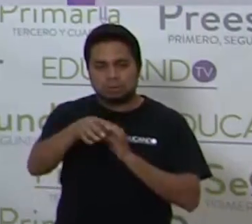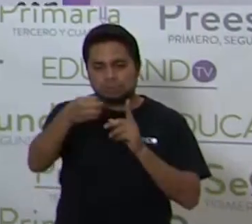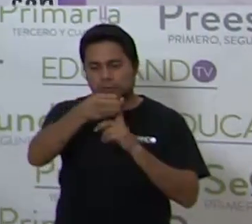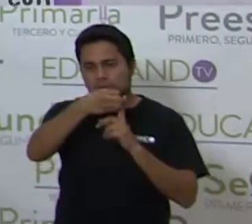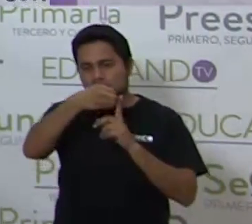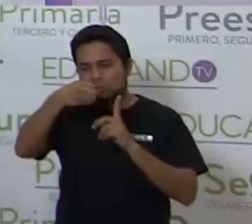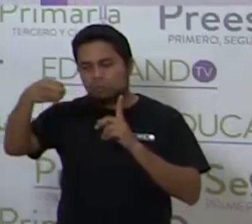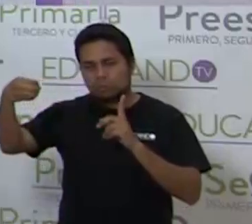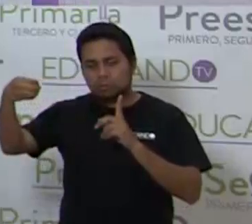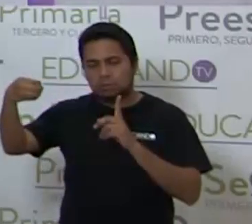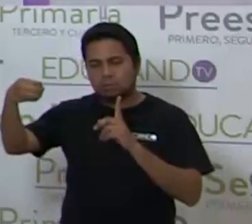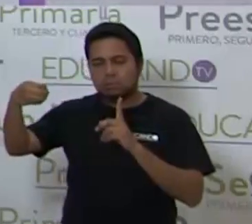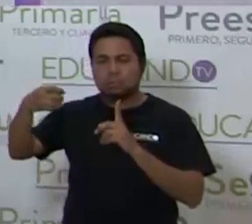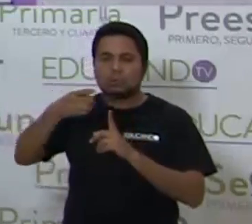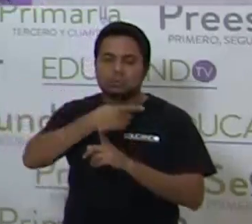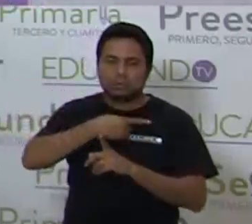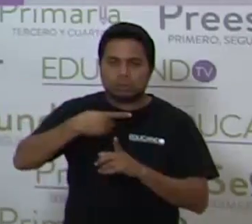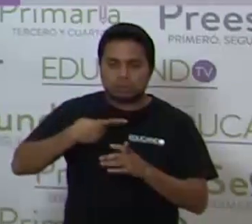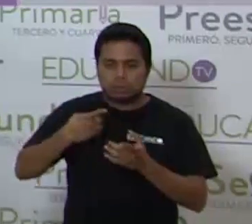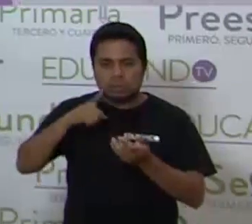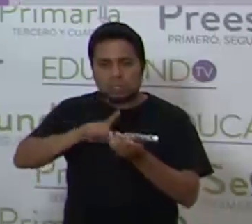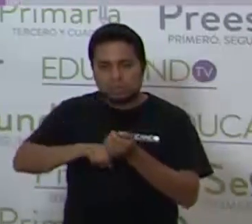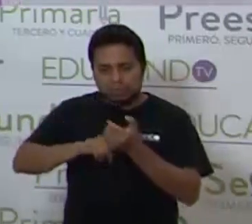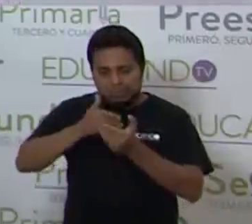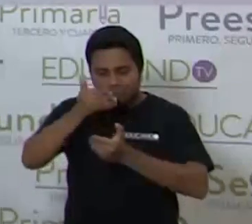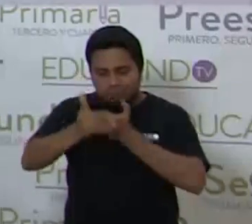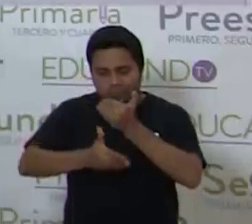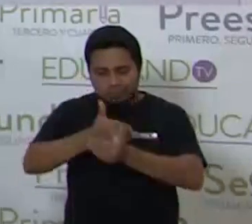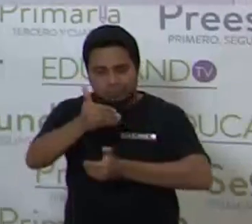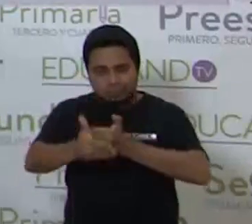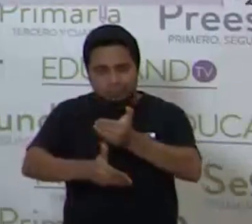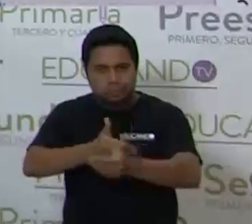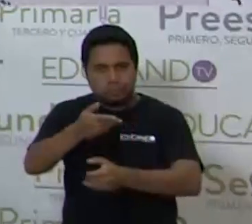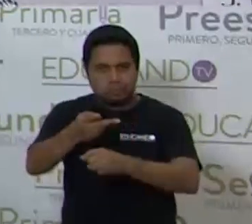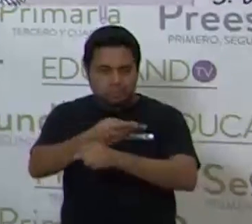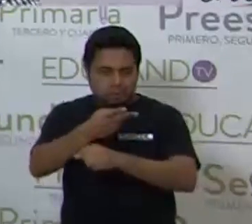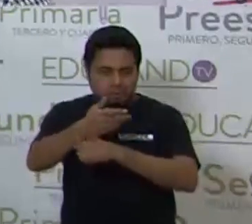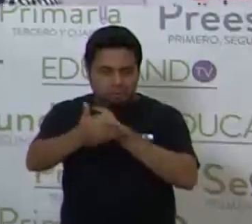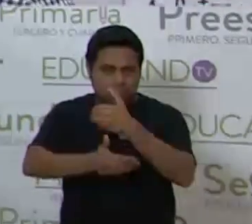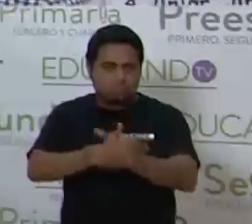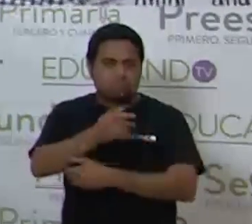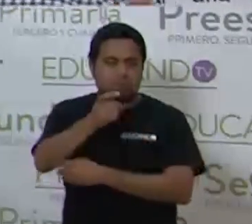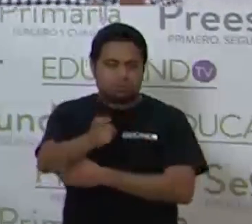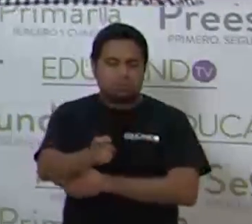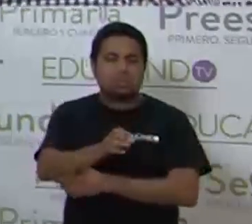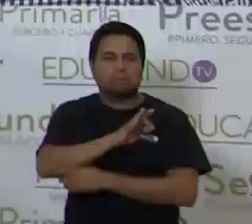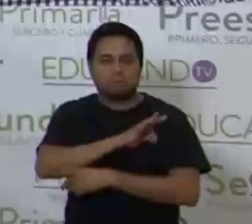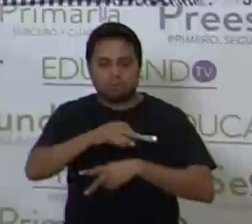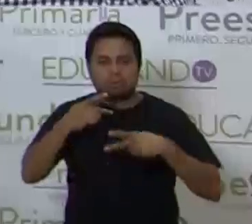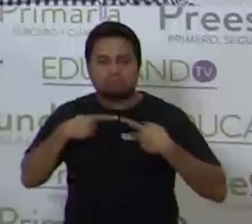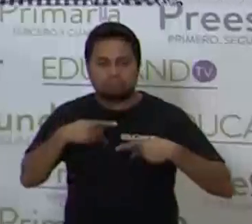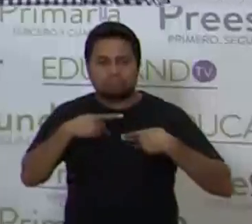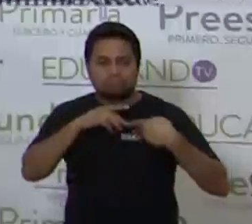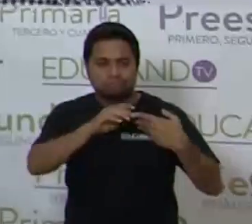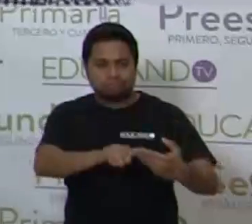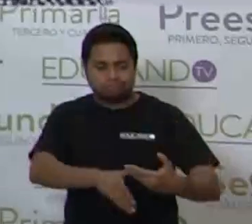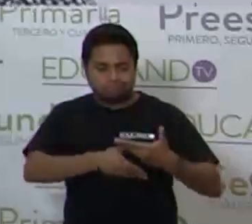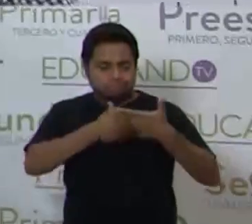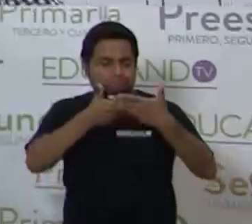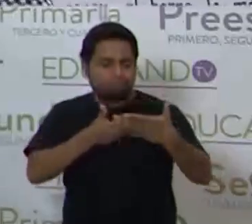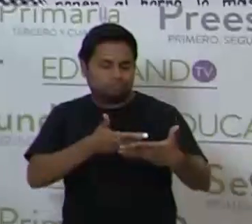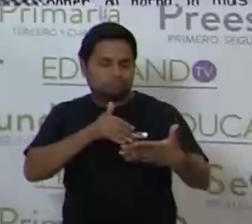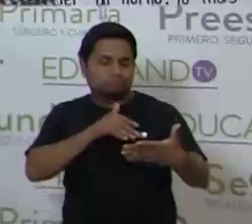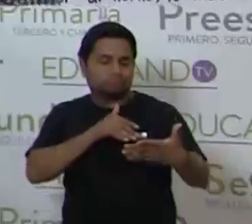tiene que existir dentro de la cronología de hechos, los cuales van a permitirle a la persona que esté siguiendo